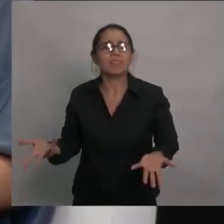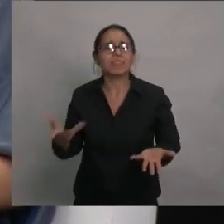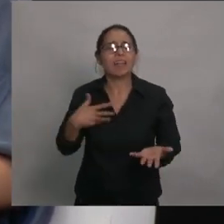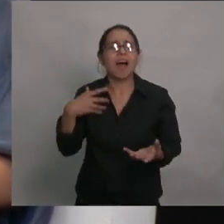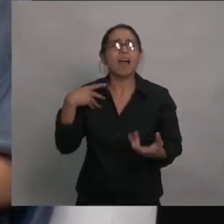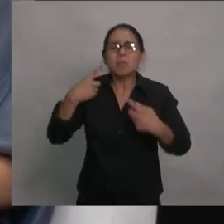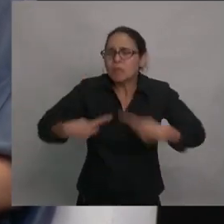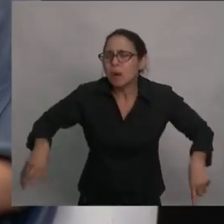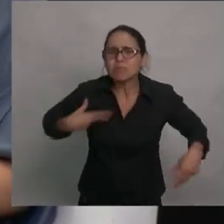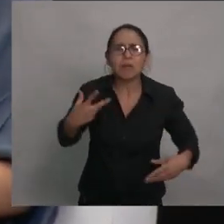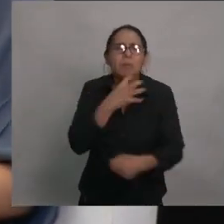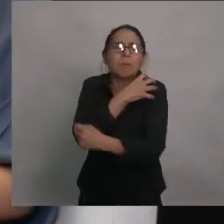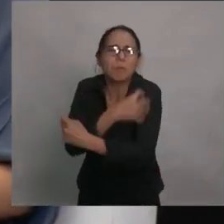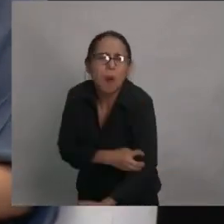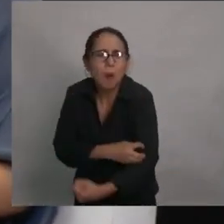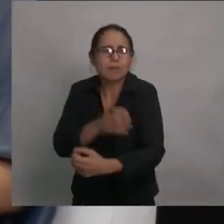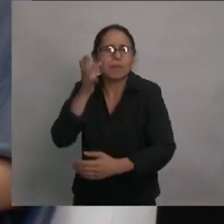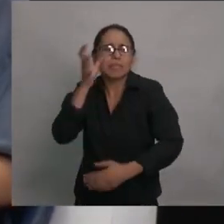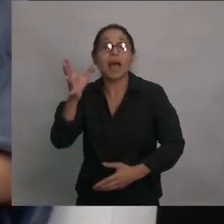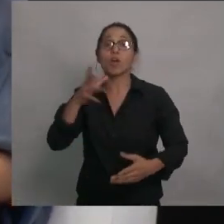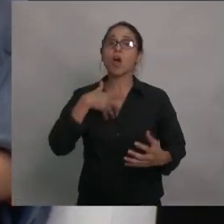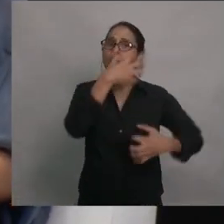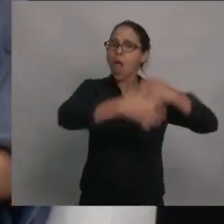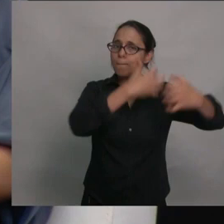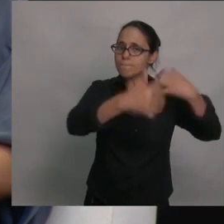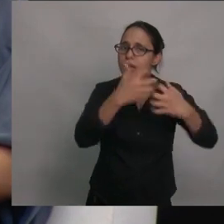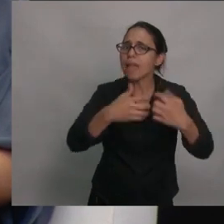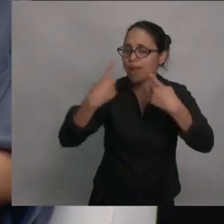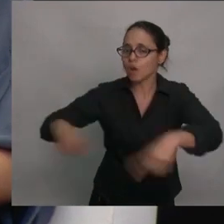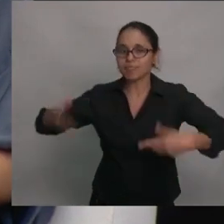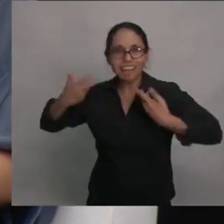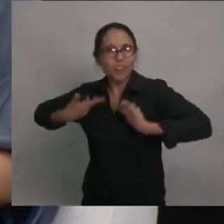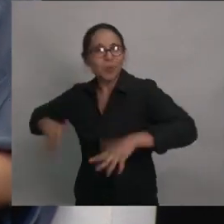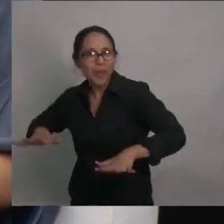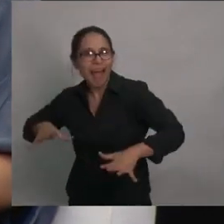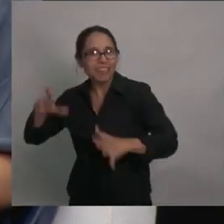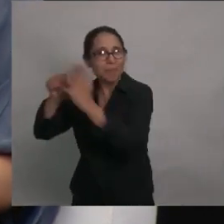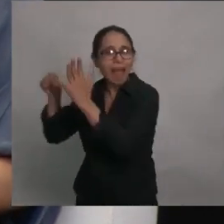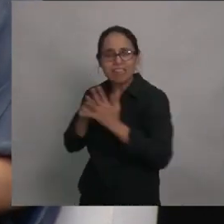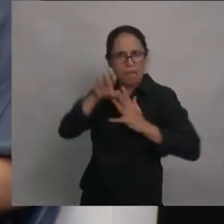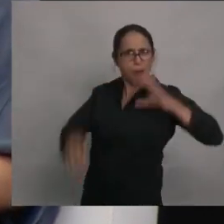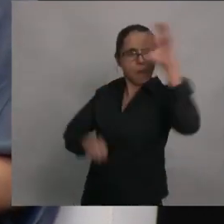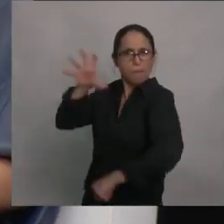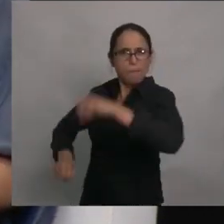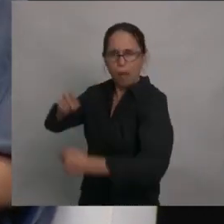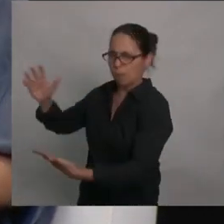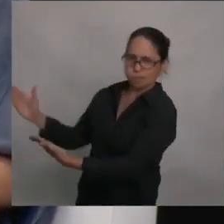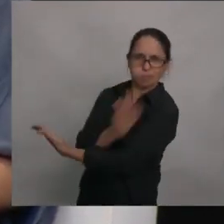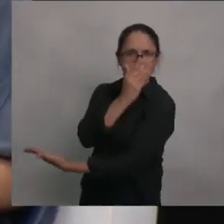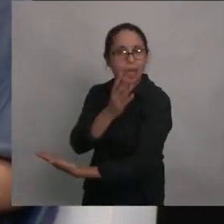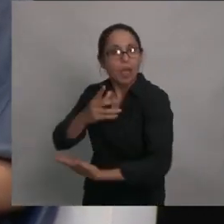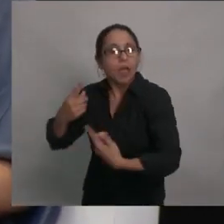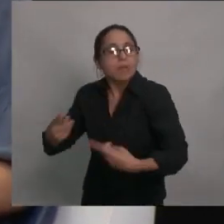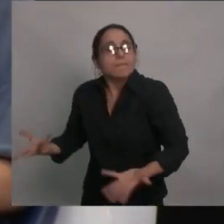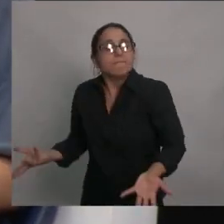actividad depredadora que tienen las grandes multinacionales, sobre todo sobre nuestros bienes comunes, y la apuesta por la acumulación privada y